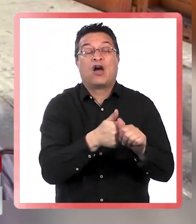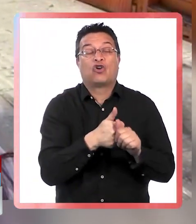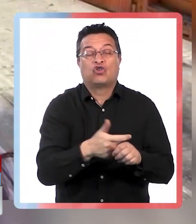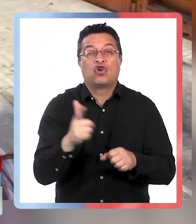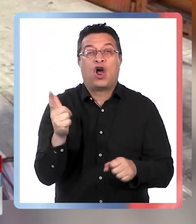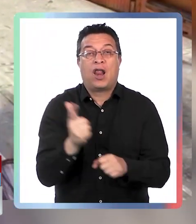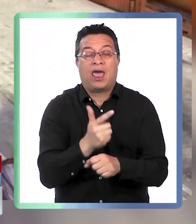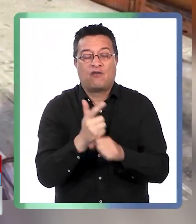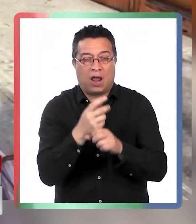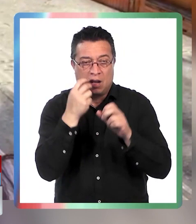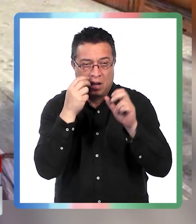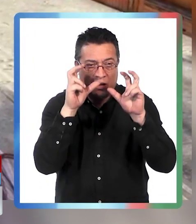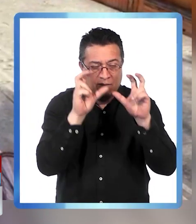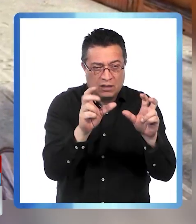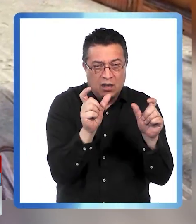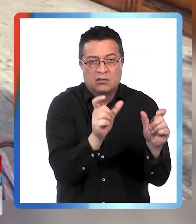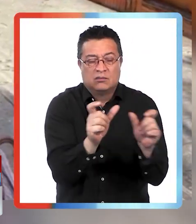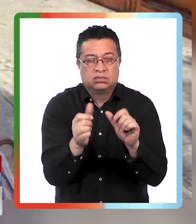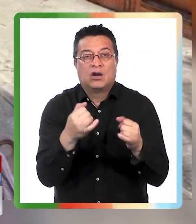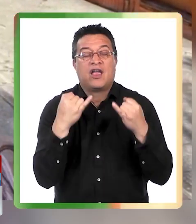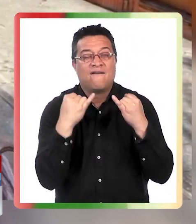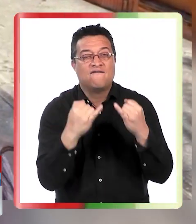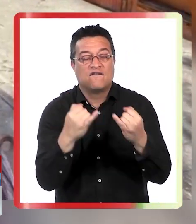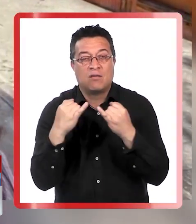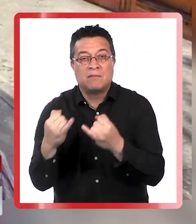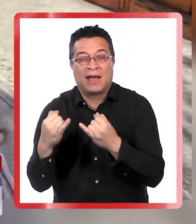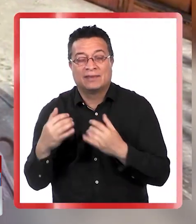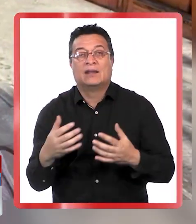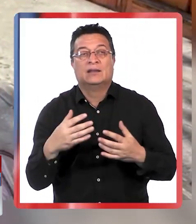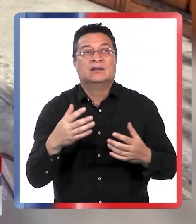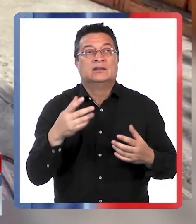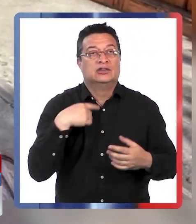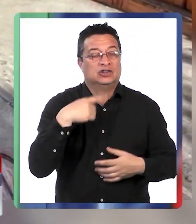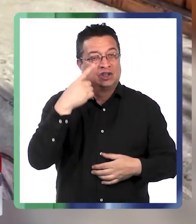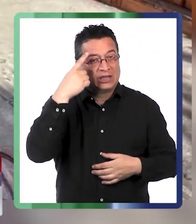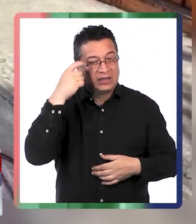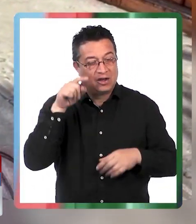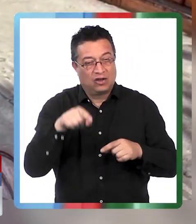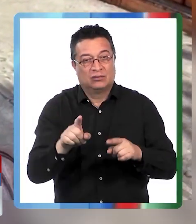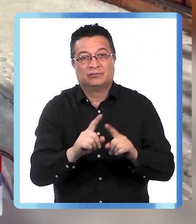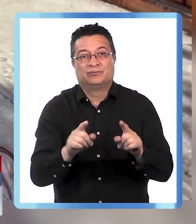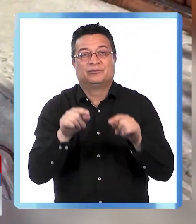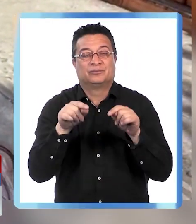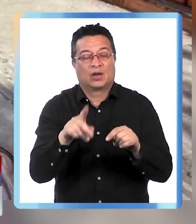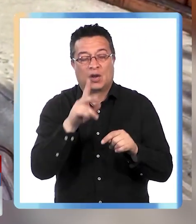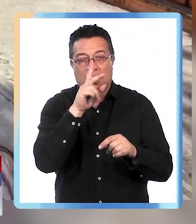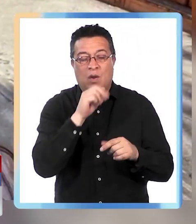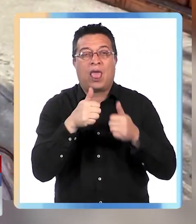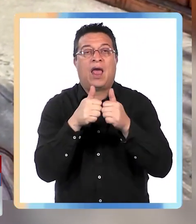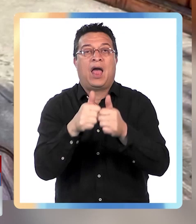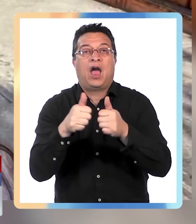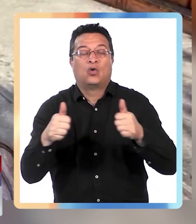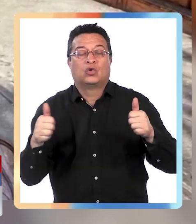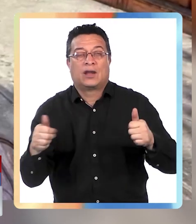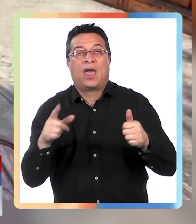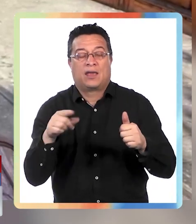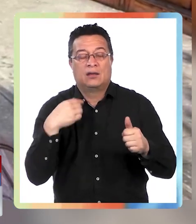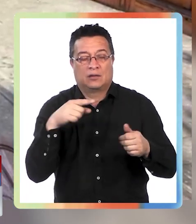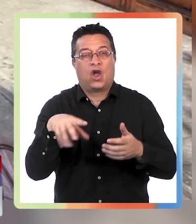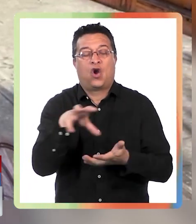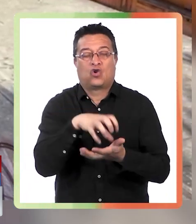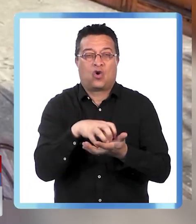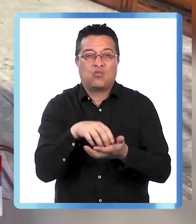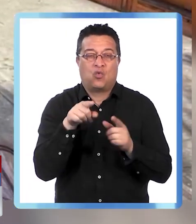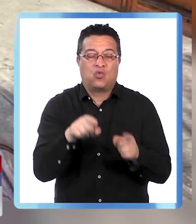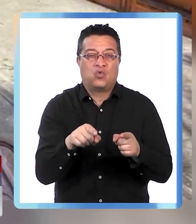de acoso laboral, de vigilar, de informantes. Creo que estamos en una tónica donde sean como las prioridades